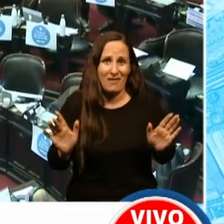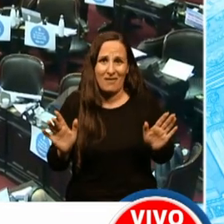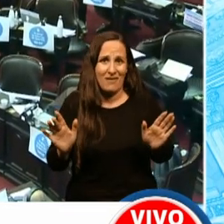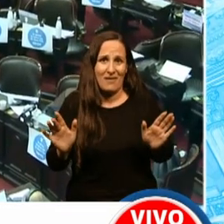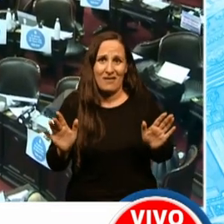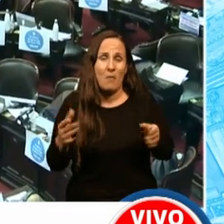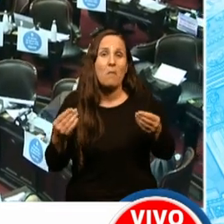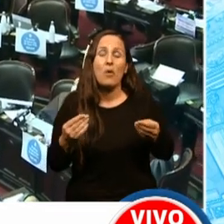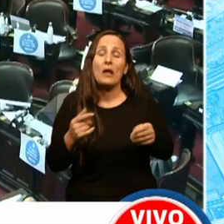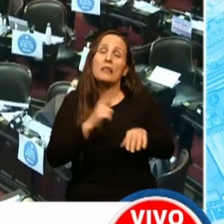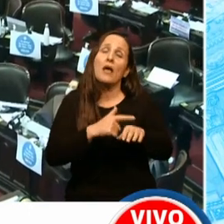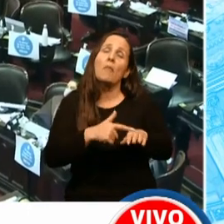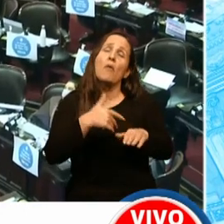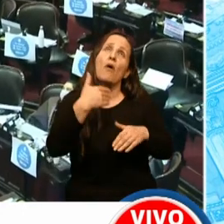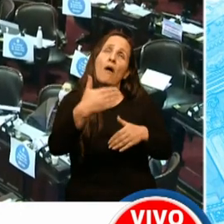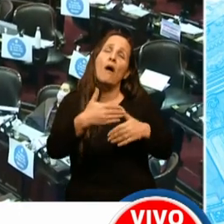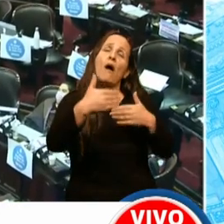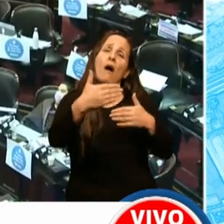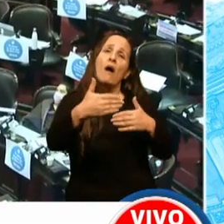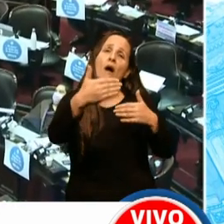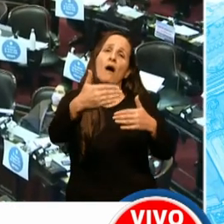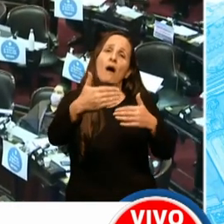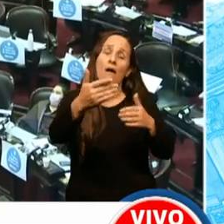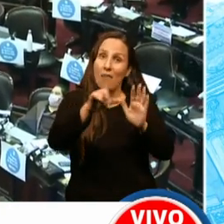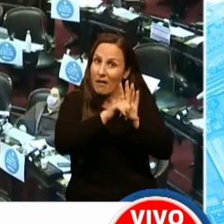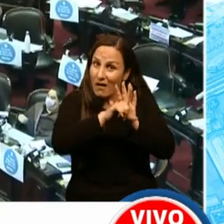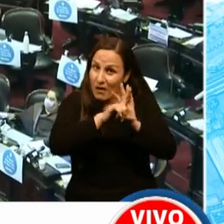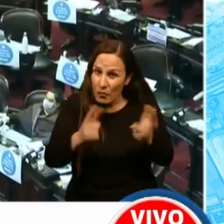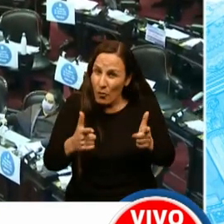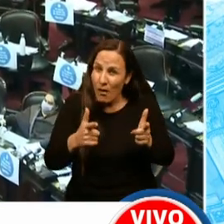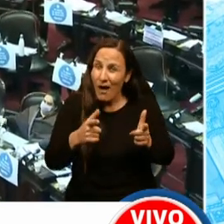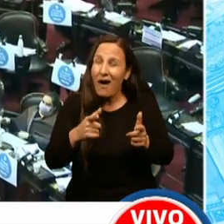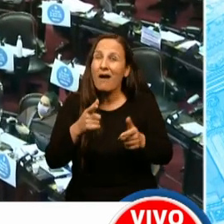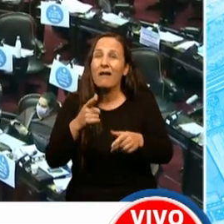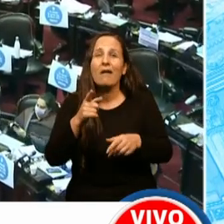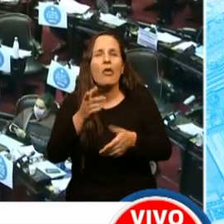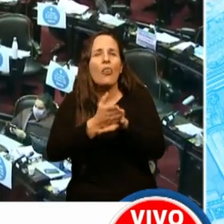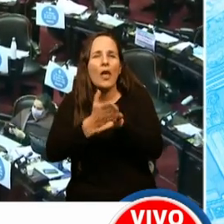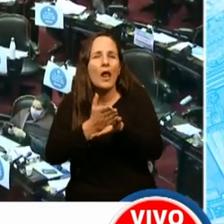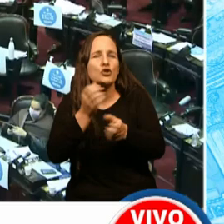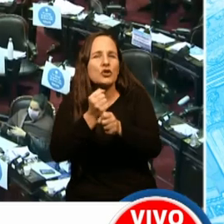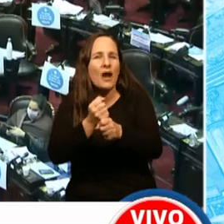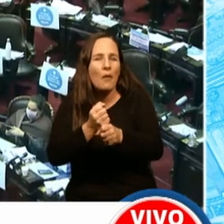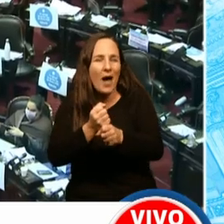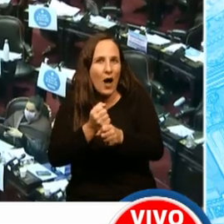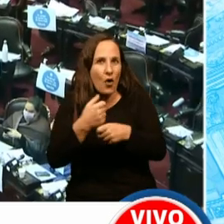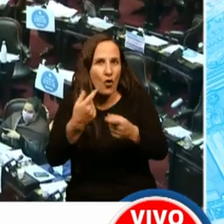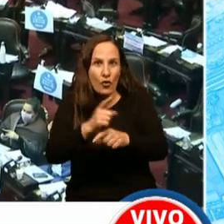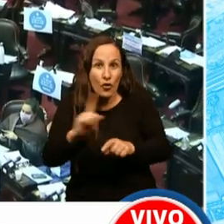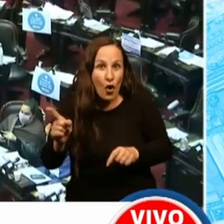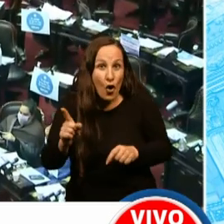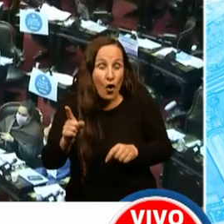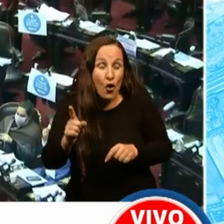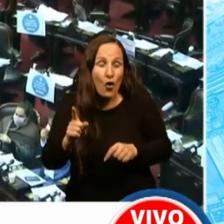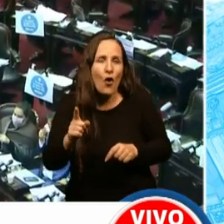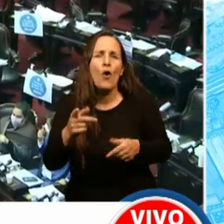cuanto más tiempo pase sin una ley que garantice los derechos laborales esa brecha salarial